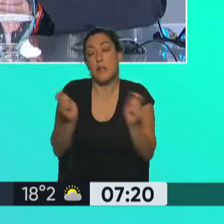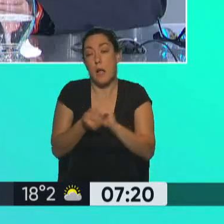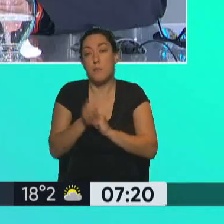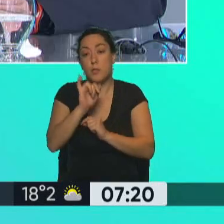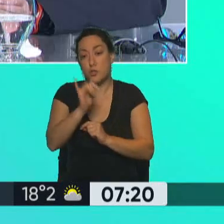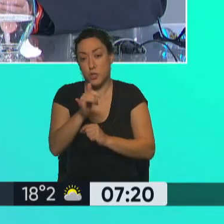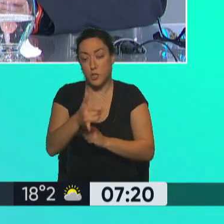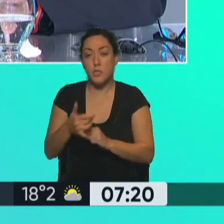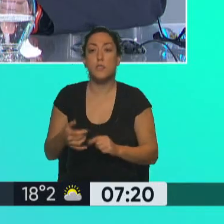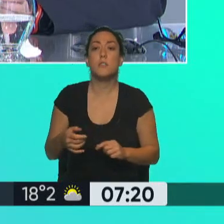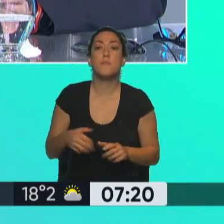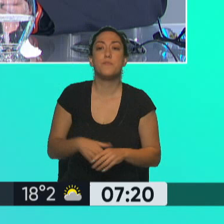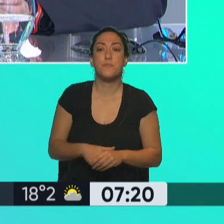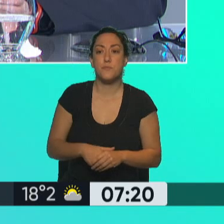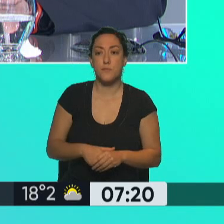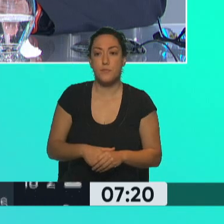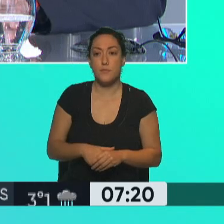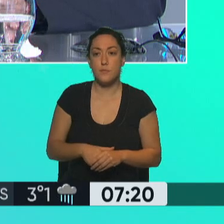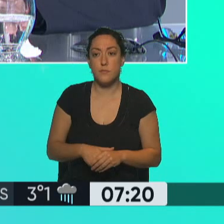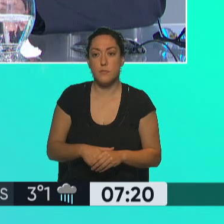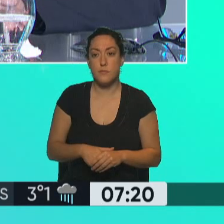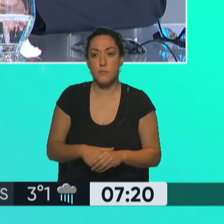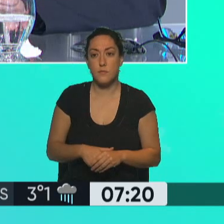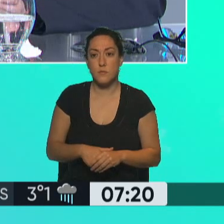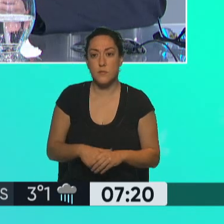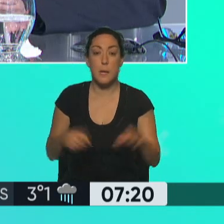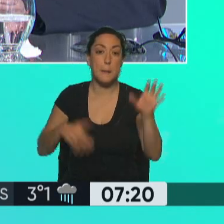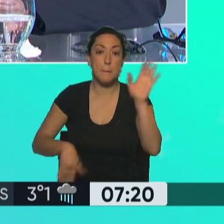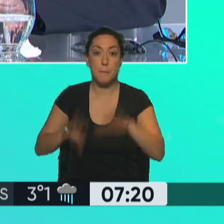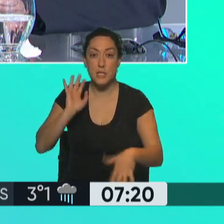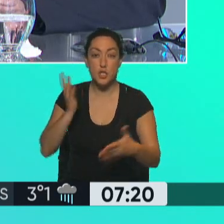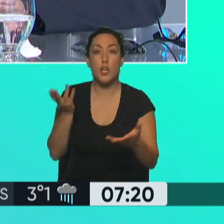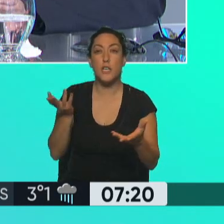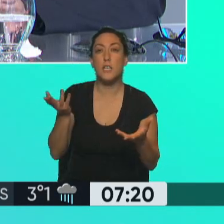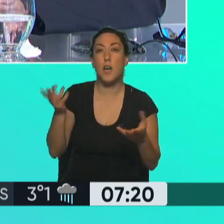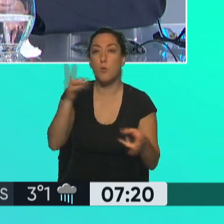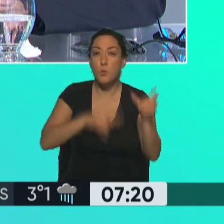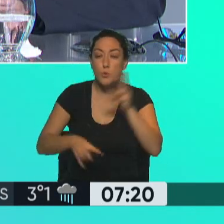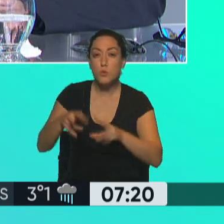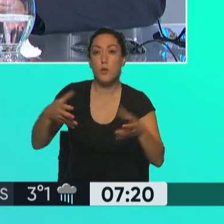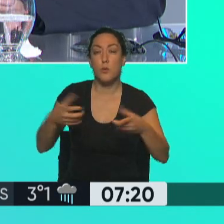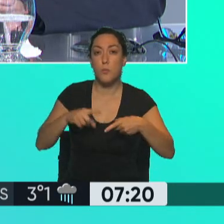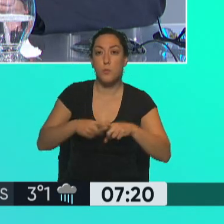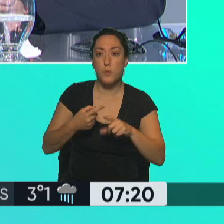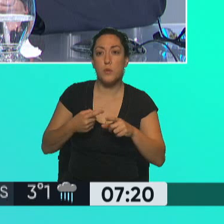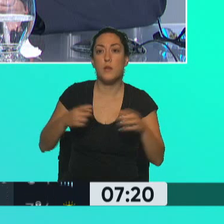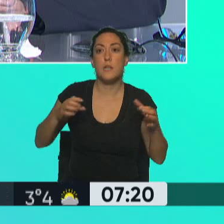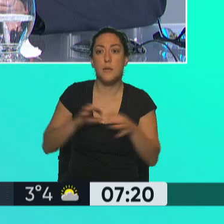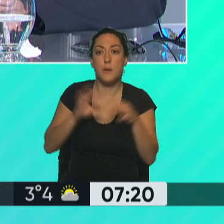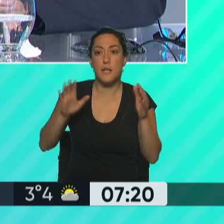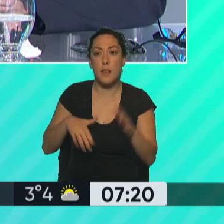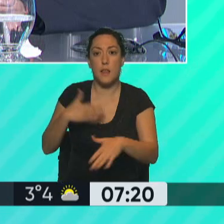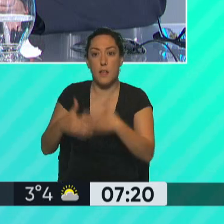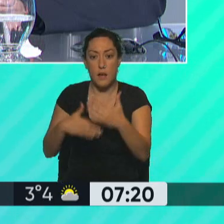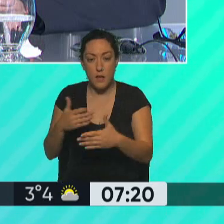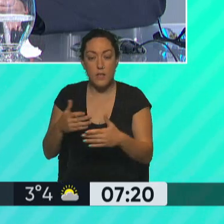haber una migración. ¿De dónde va a tratar de nutrir mayorías y de construir mayorías el bloque de la Libertad de Alianza, que va a tener un